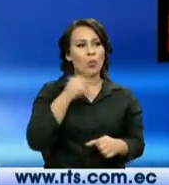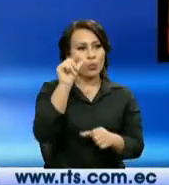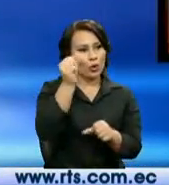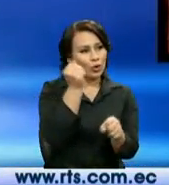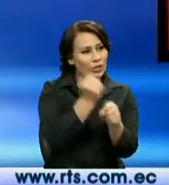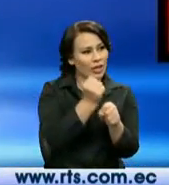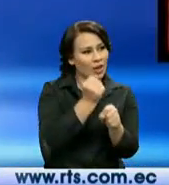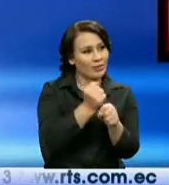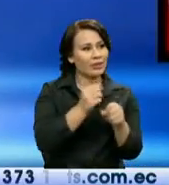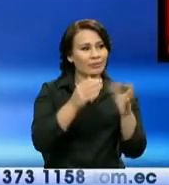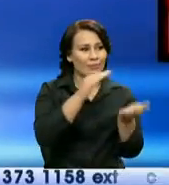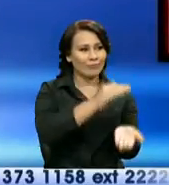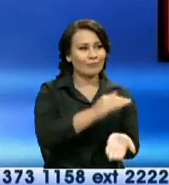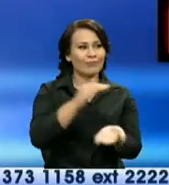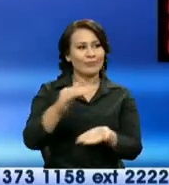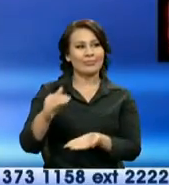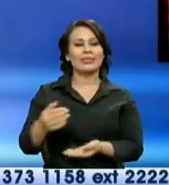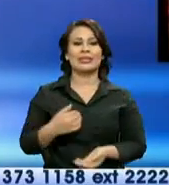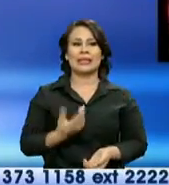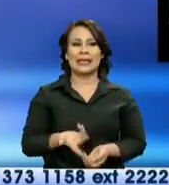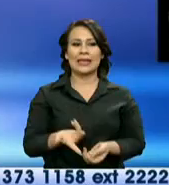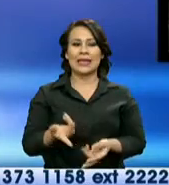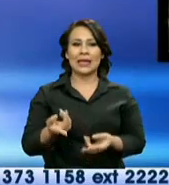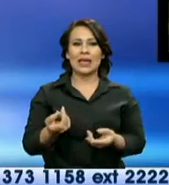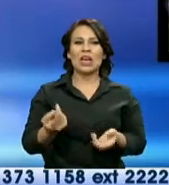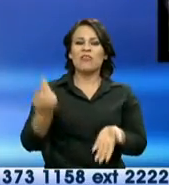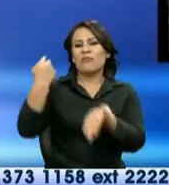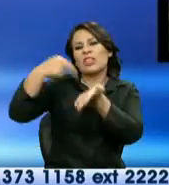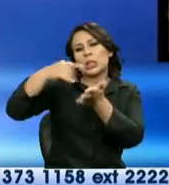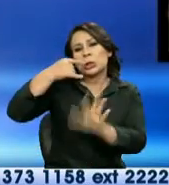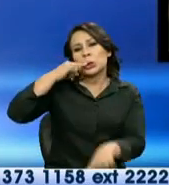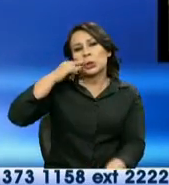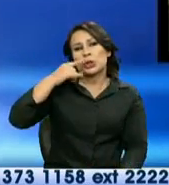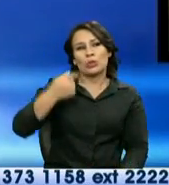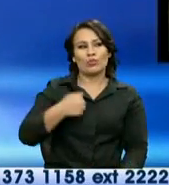va ya vistiendo a las hijas y todo eso, ya